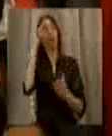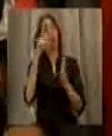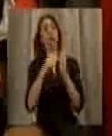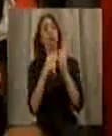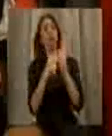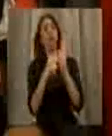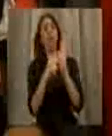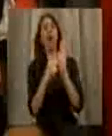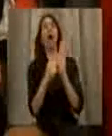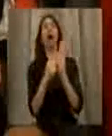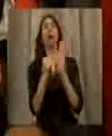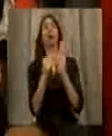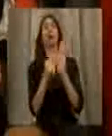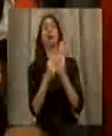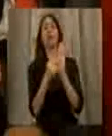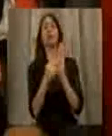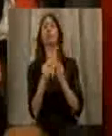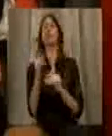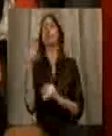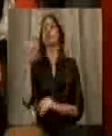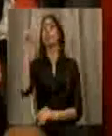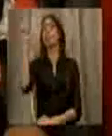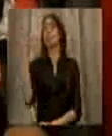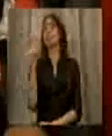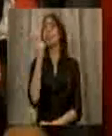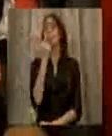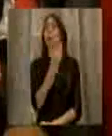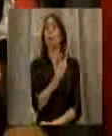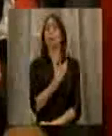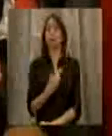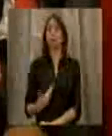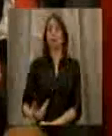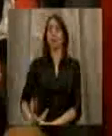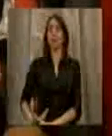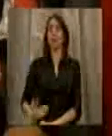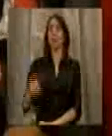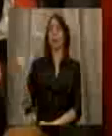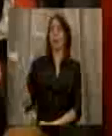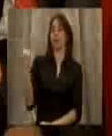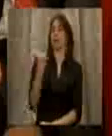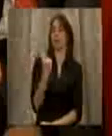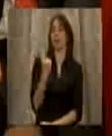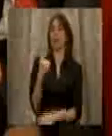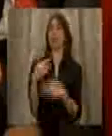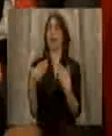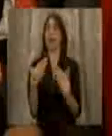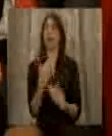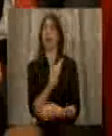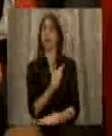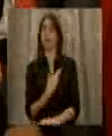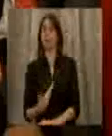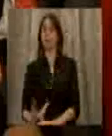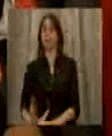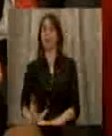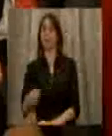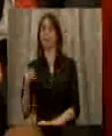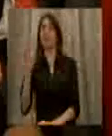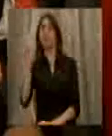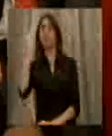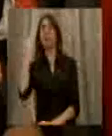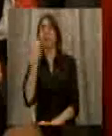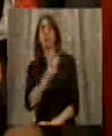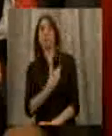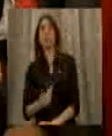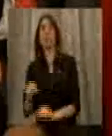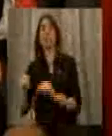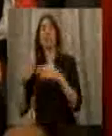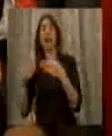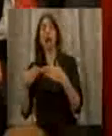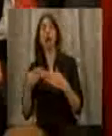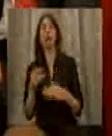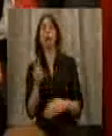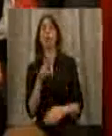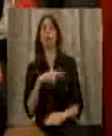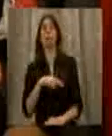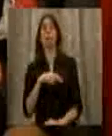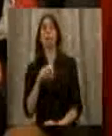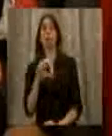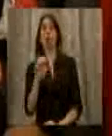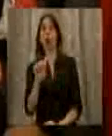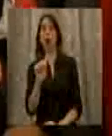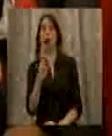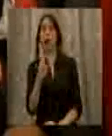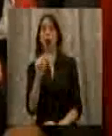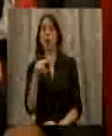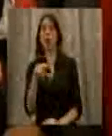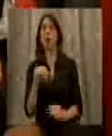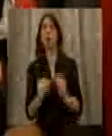su presidente que está aquí, past president y actual presidente. También hemos recibido el premio Aboni por la